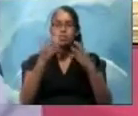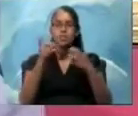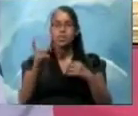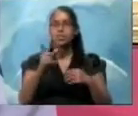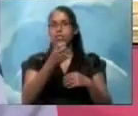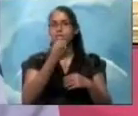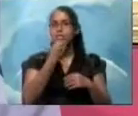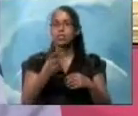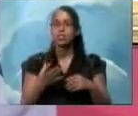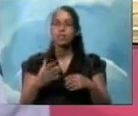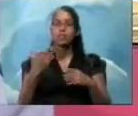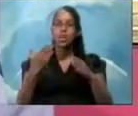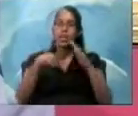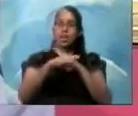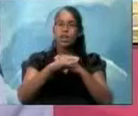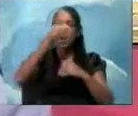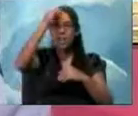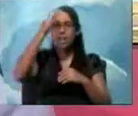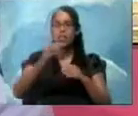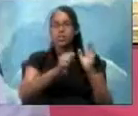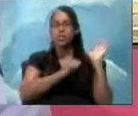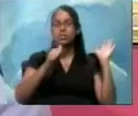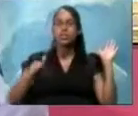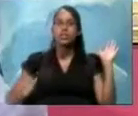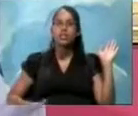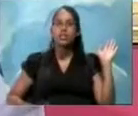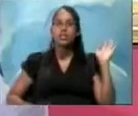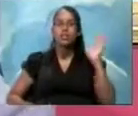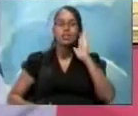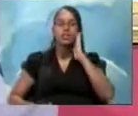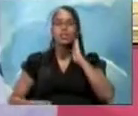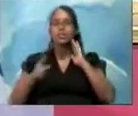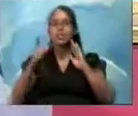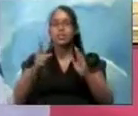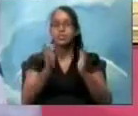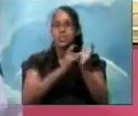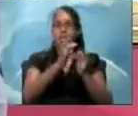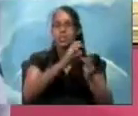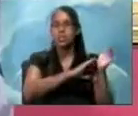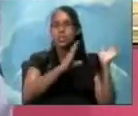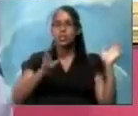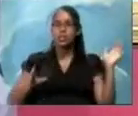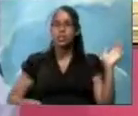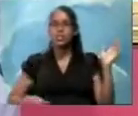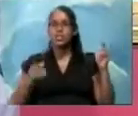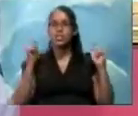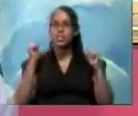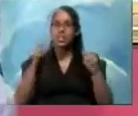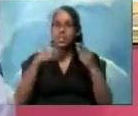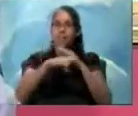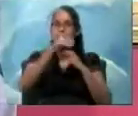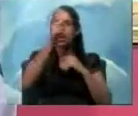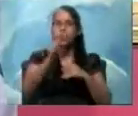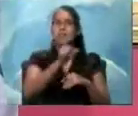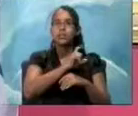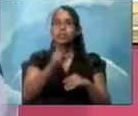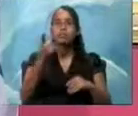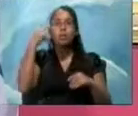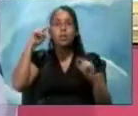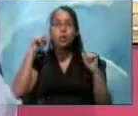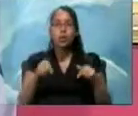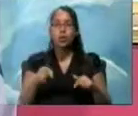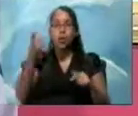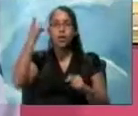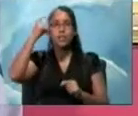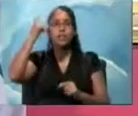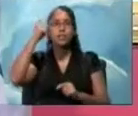que creían en el Señor, que habían creído en ese Jesús, ¿verdad?, que iban a crucificar. Por eso hoy en